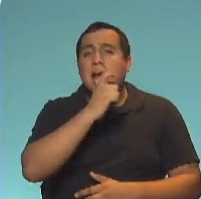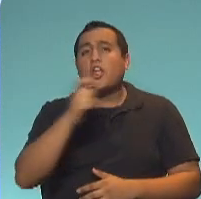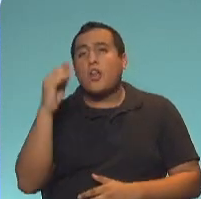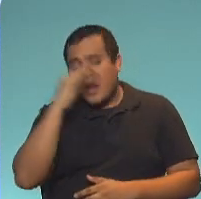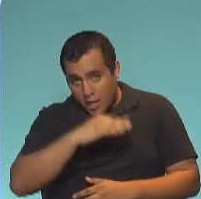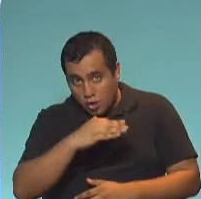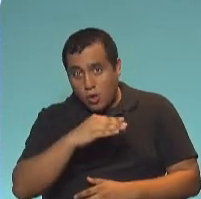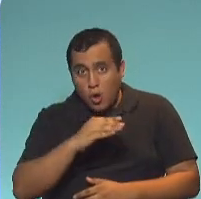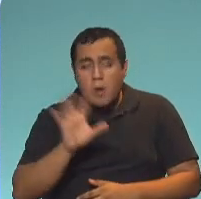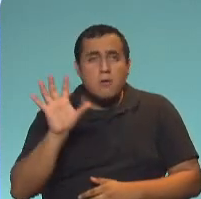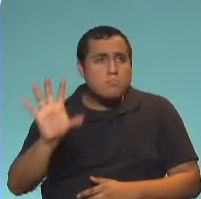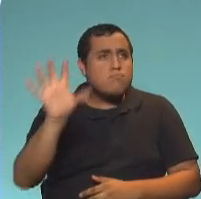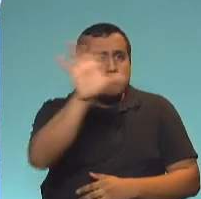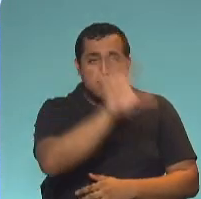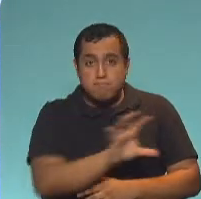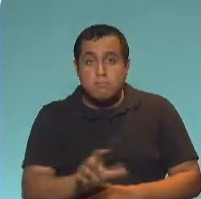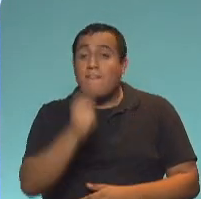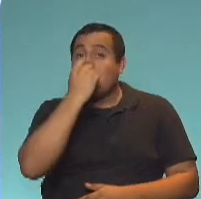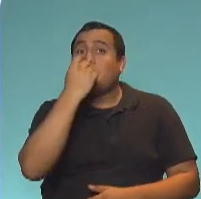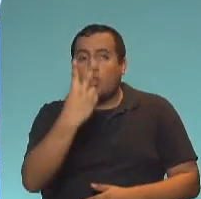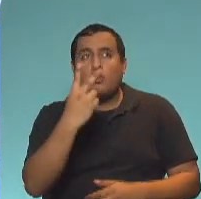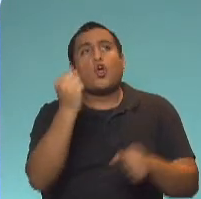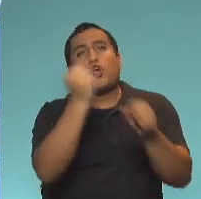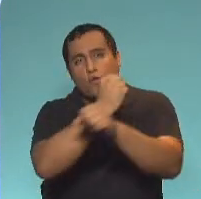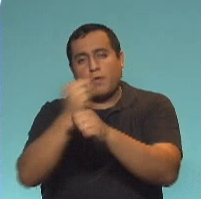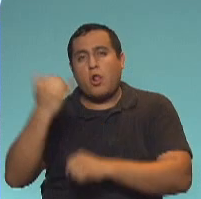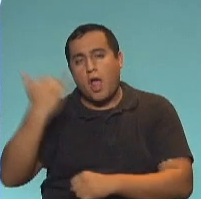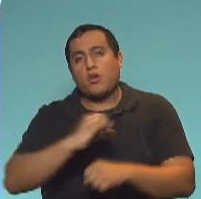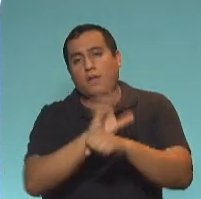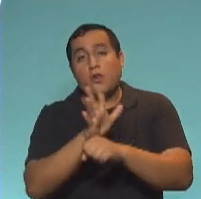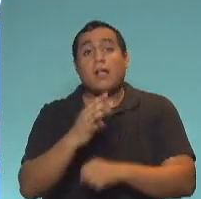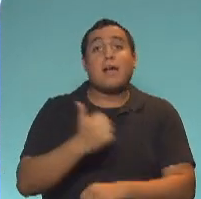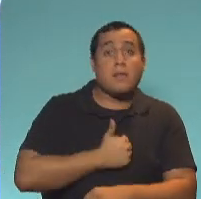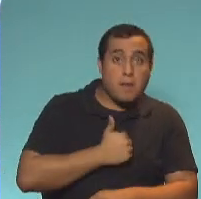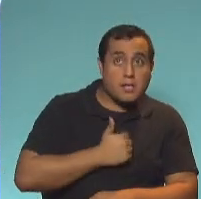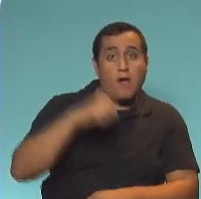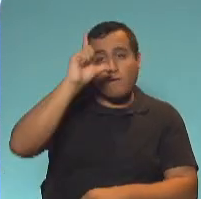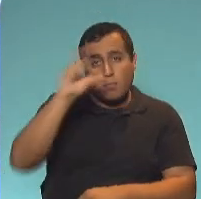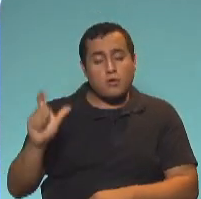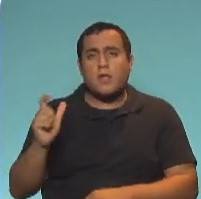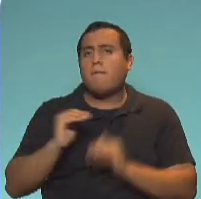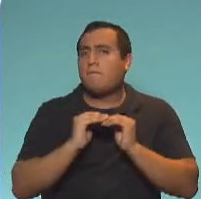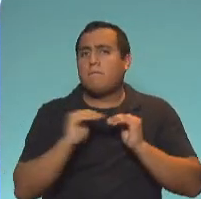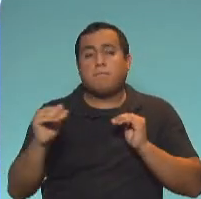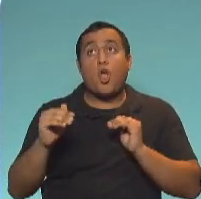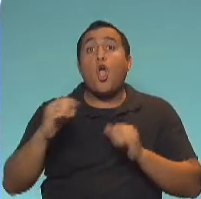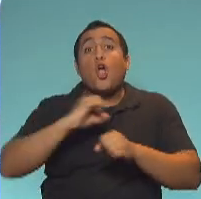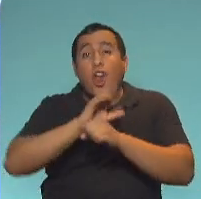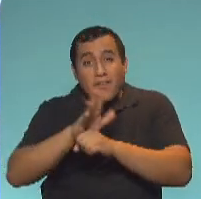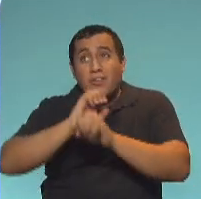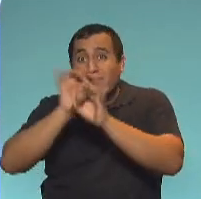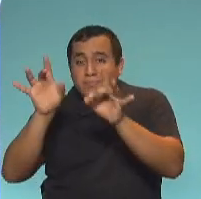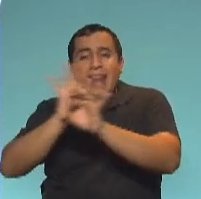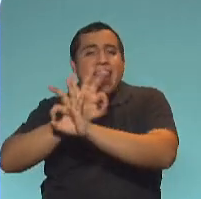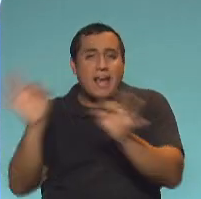22 las provincias que han confirmado casos hasta la fecha catamarca y formosa se mantienen sin casos confirmados